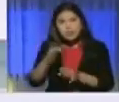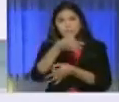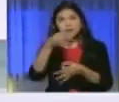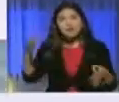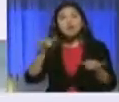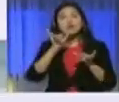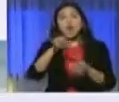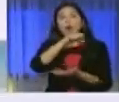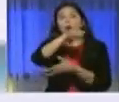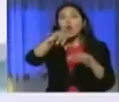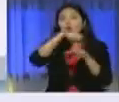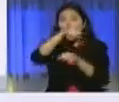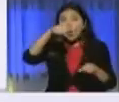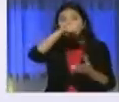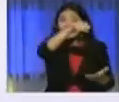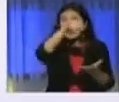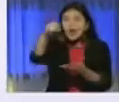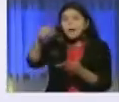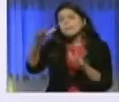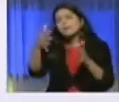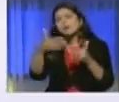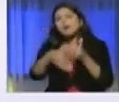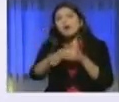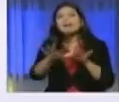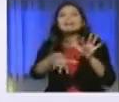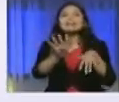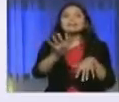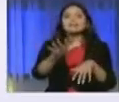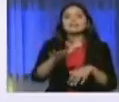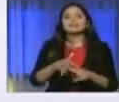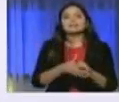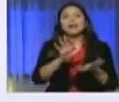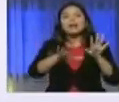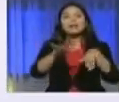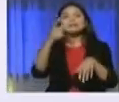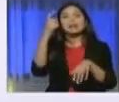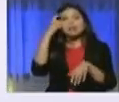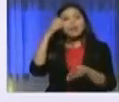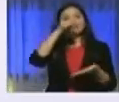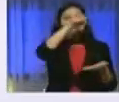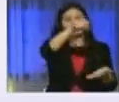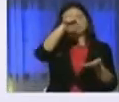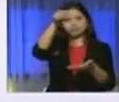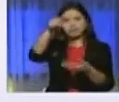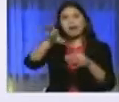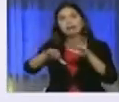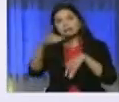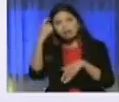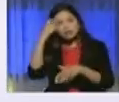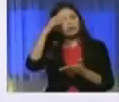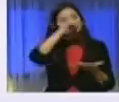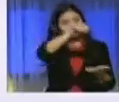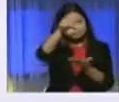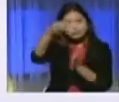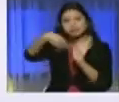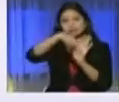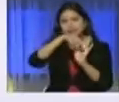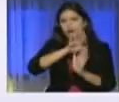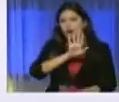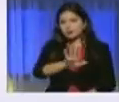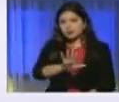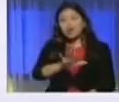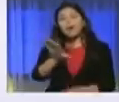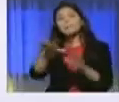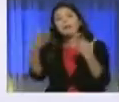CLAP funcionen por lo menos quincenalmente. Es lo ideal para la estabilidad de la familia. Y también están los